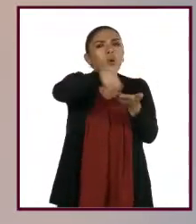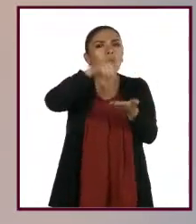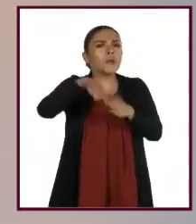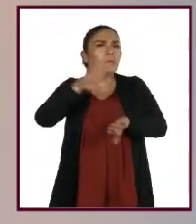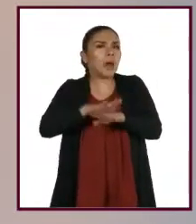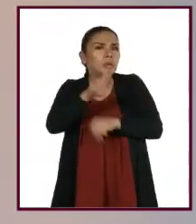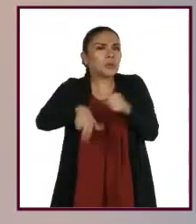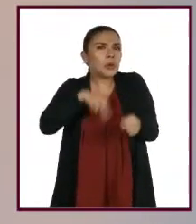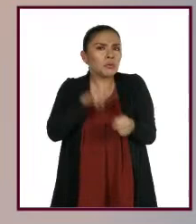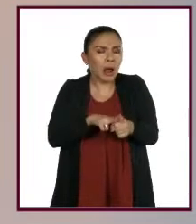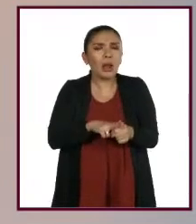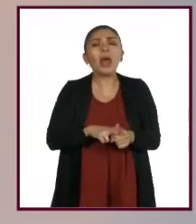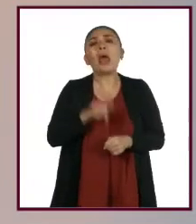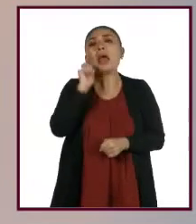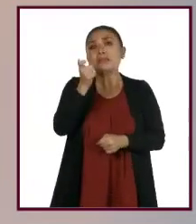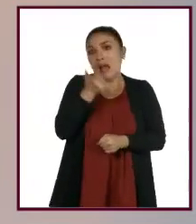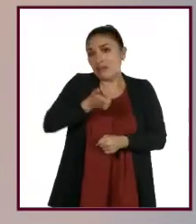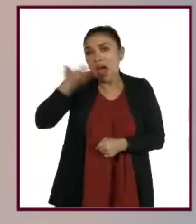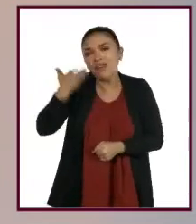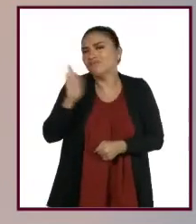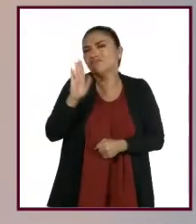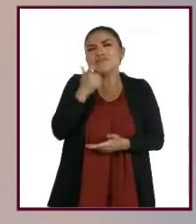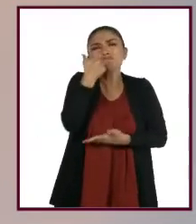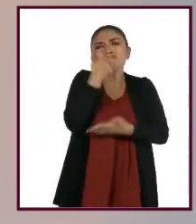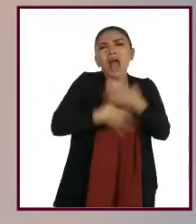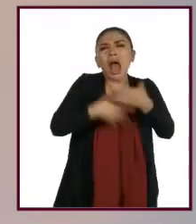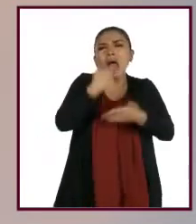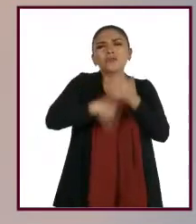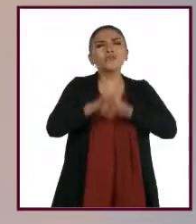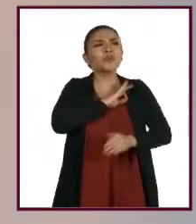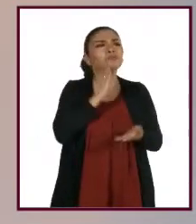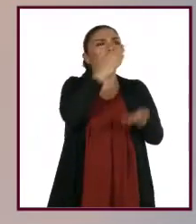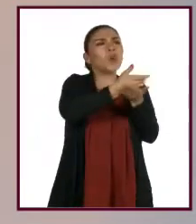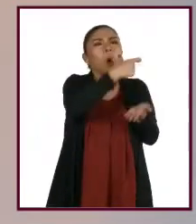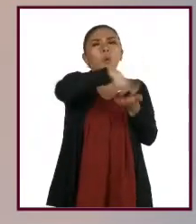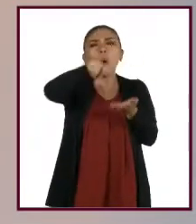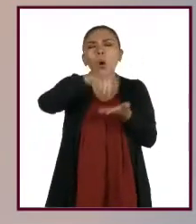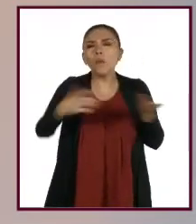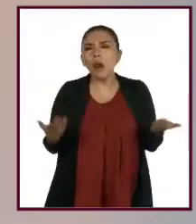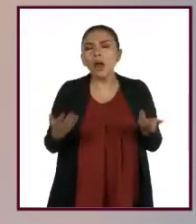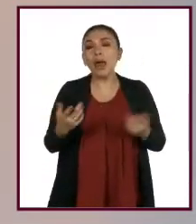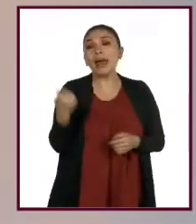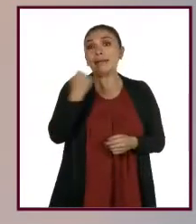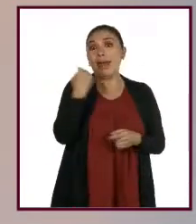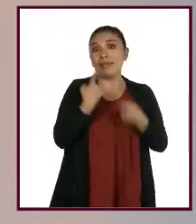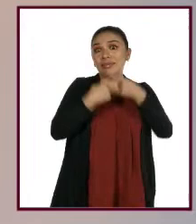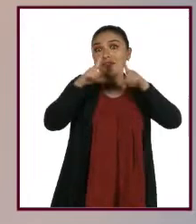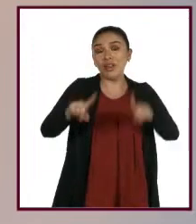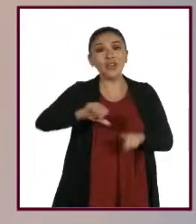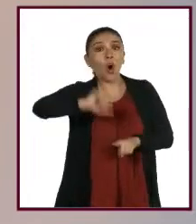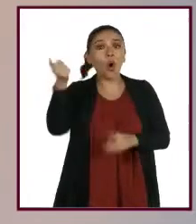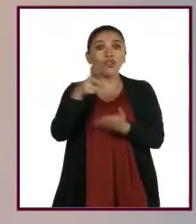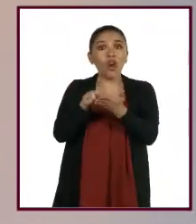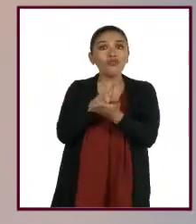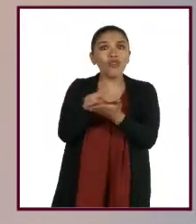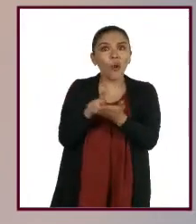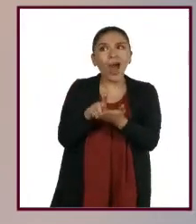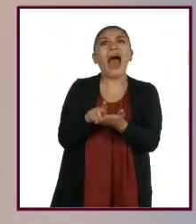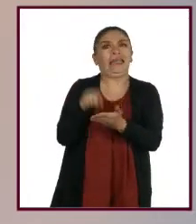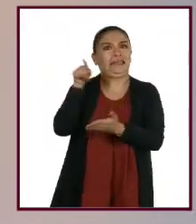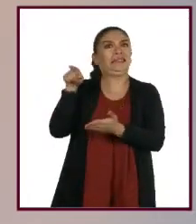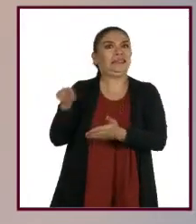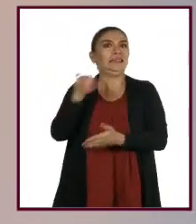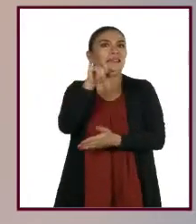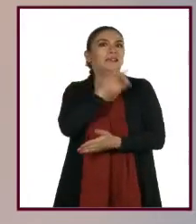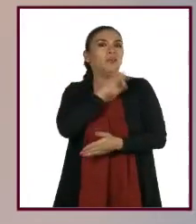generalizada, que son baratos, pueden ser, a diferencia de algunas otras drogas o sustancias de